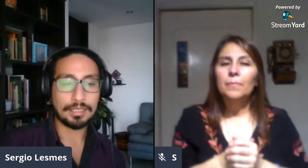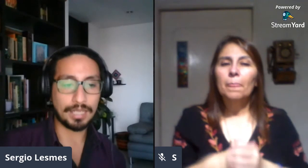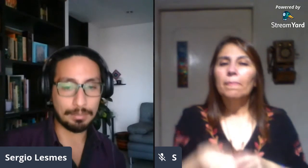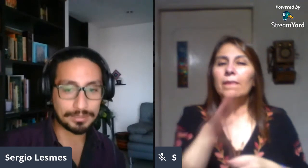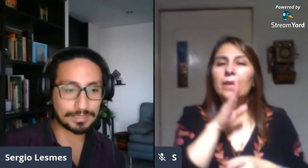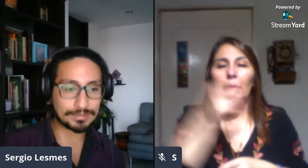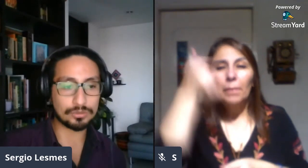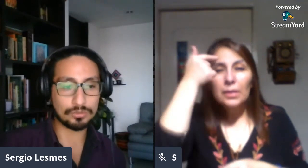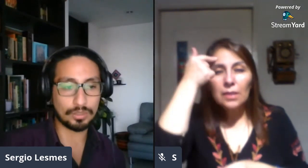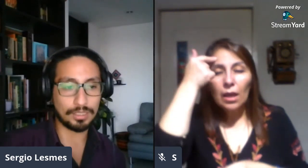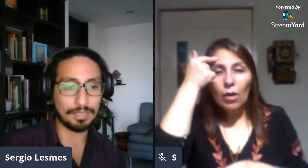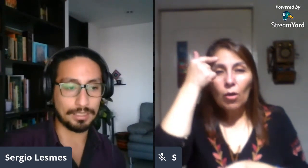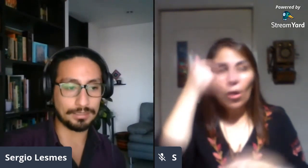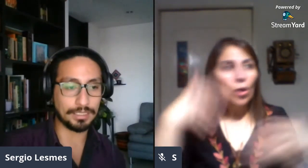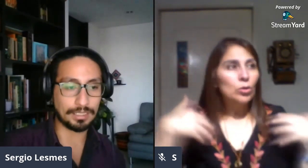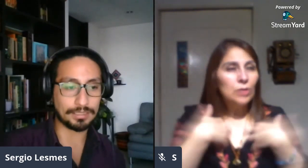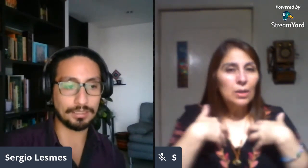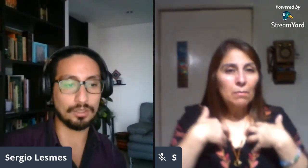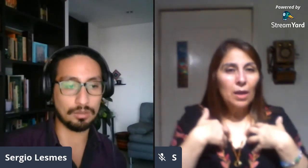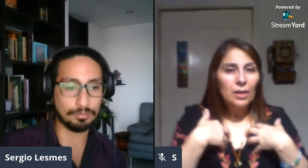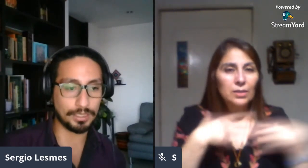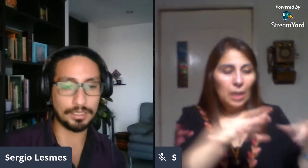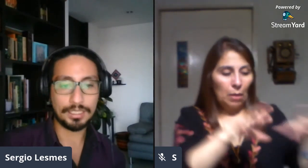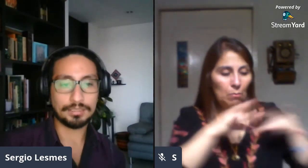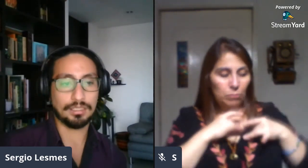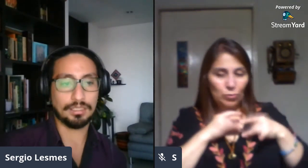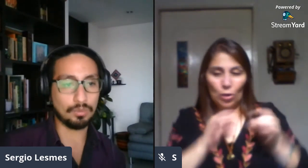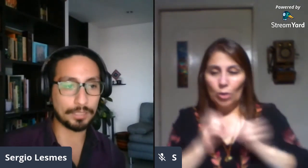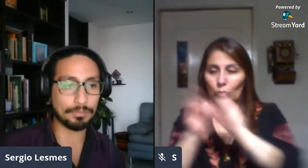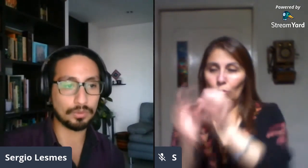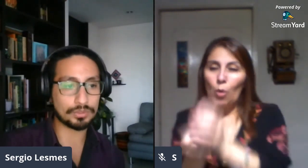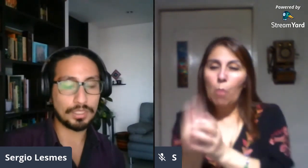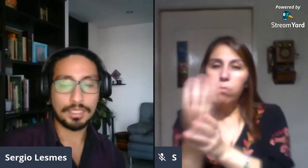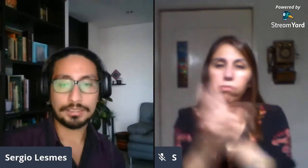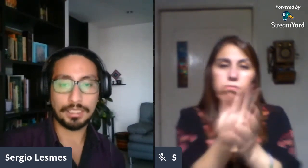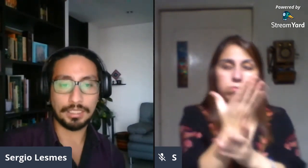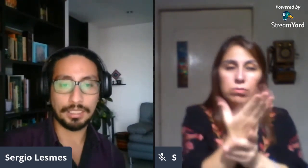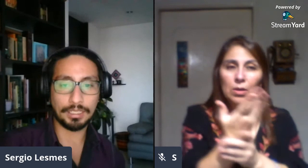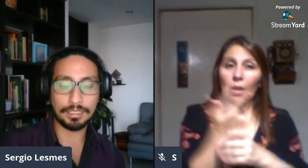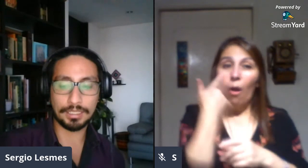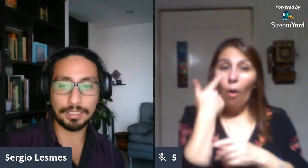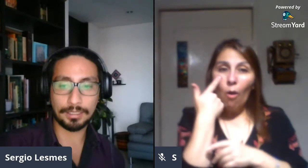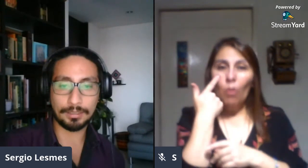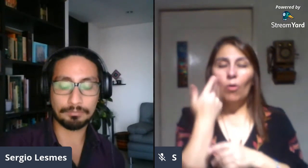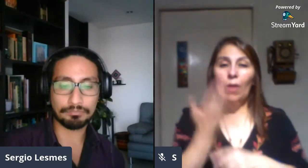decir, realmente este asunto de la madre tierra tiene nombre, tiene cuerpos,